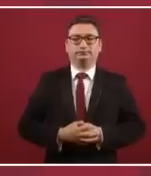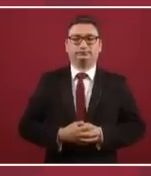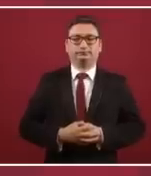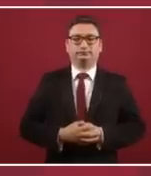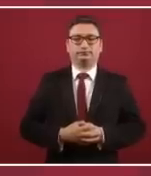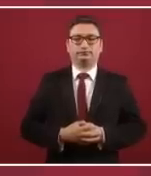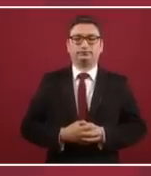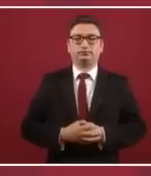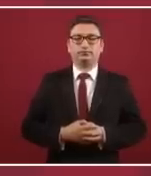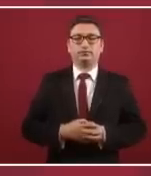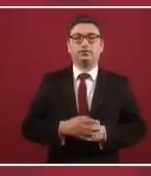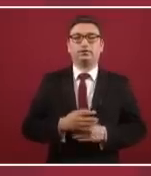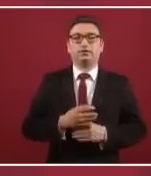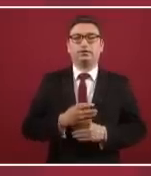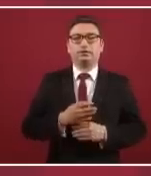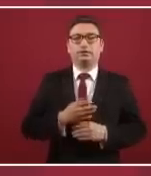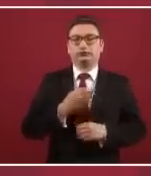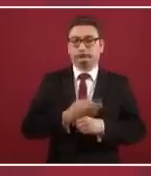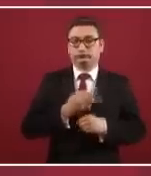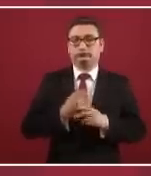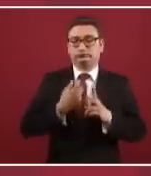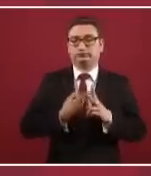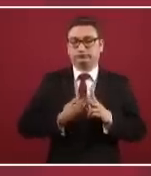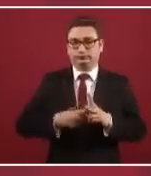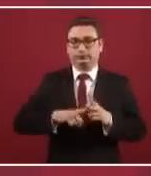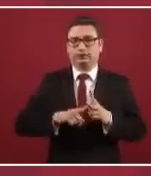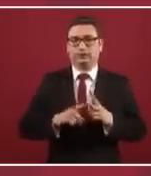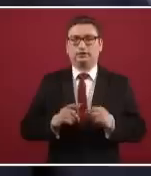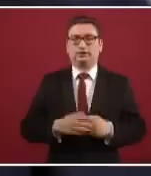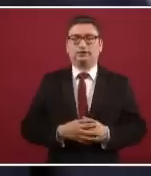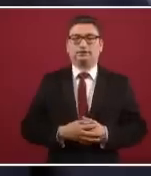Vamos a comenzar esta